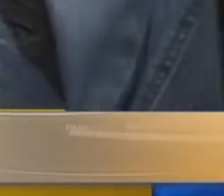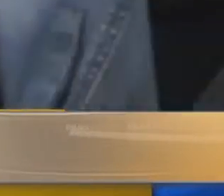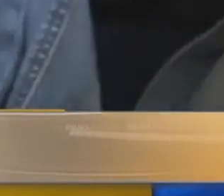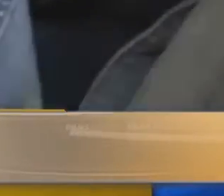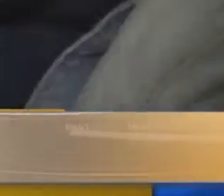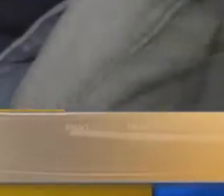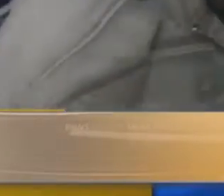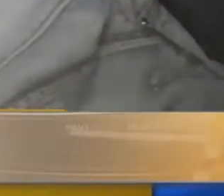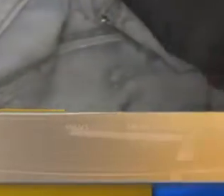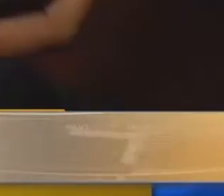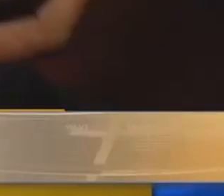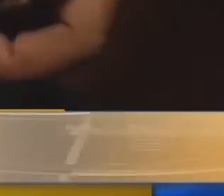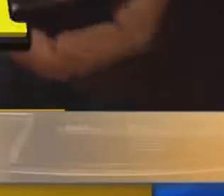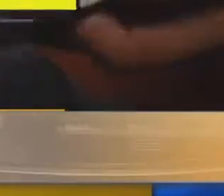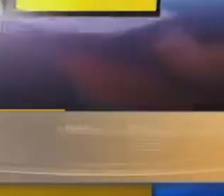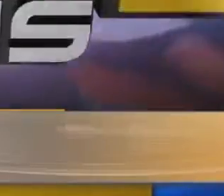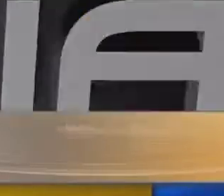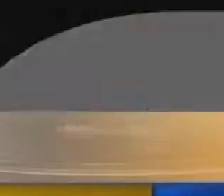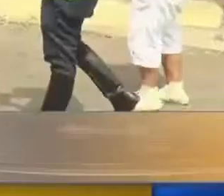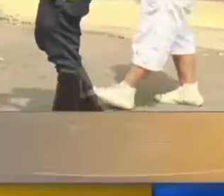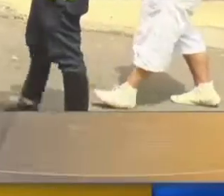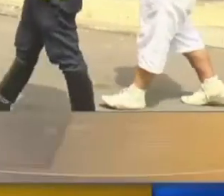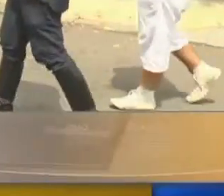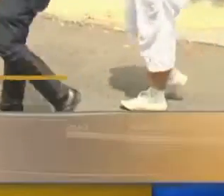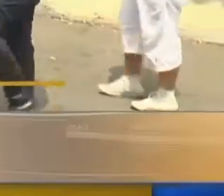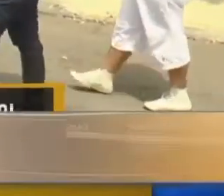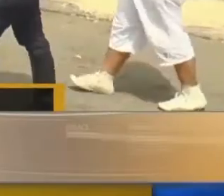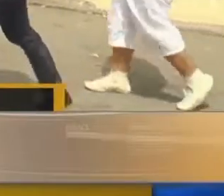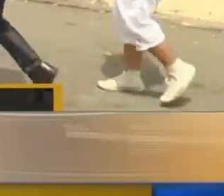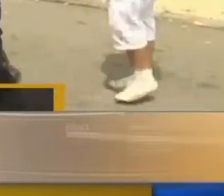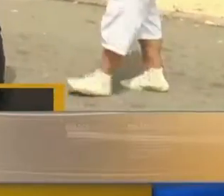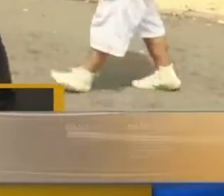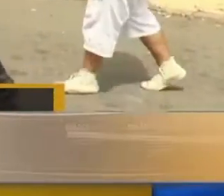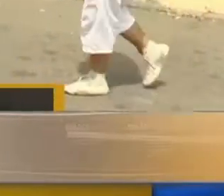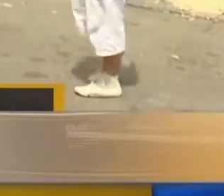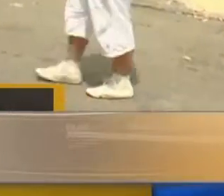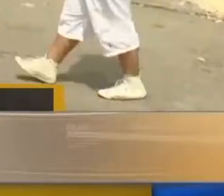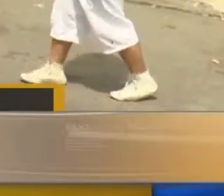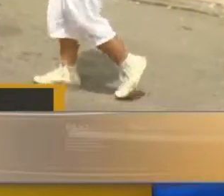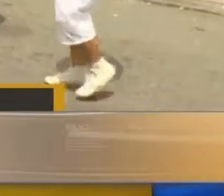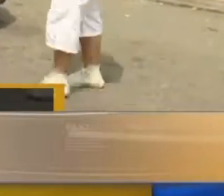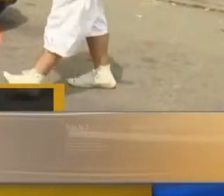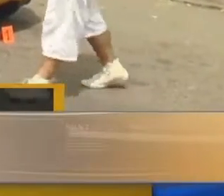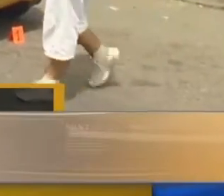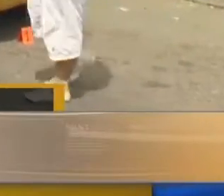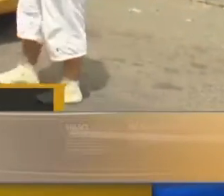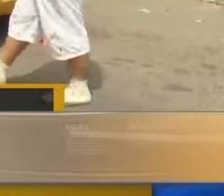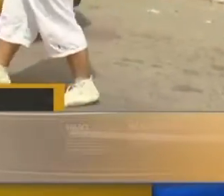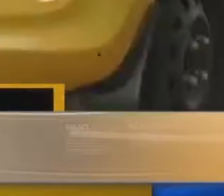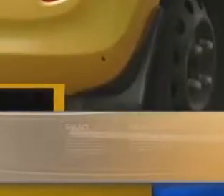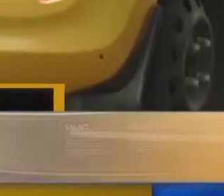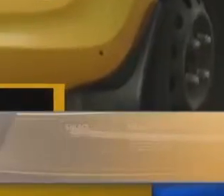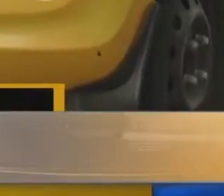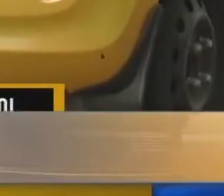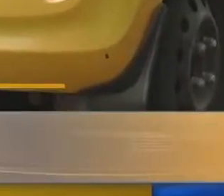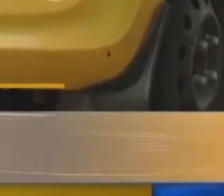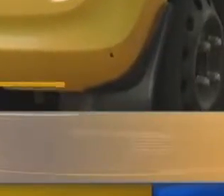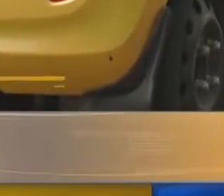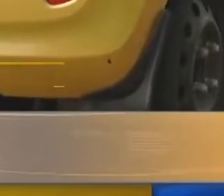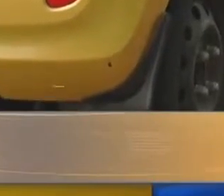marca y le entregaron productos viejos. Motociclista fue víctima de un aparatoso accidente de tránsito en la carrera 28.